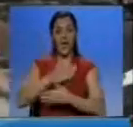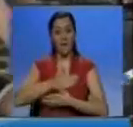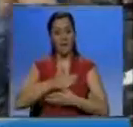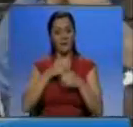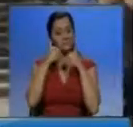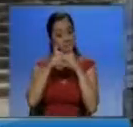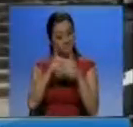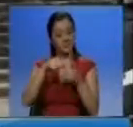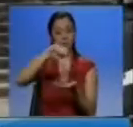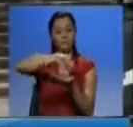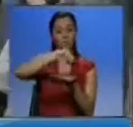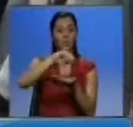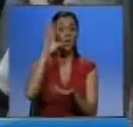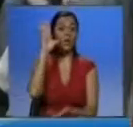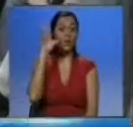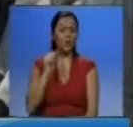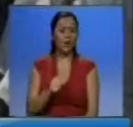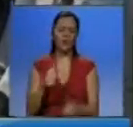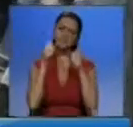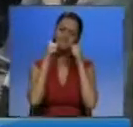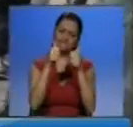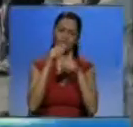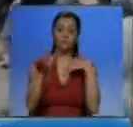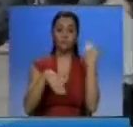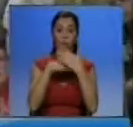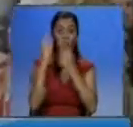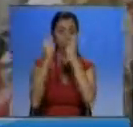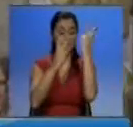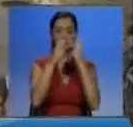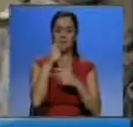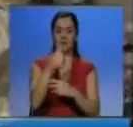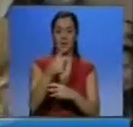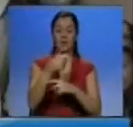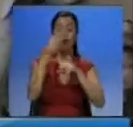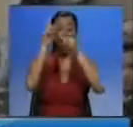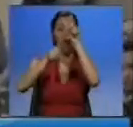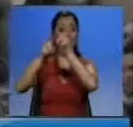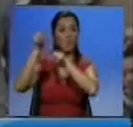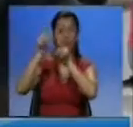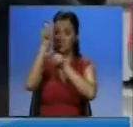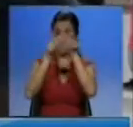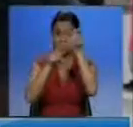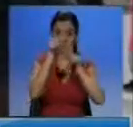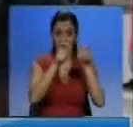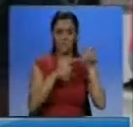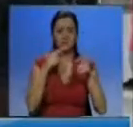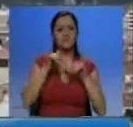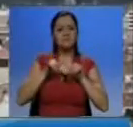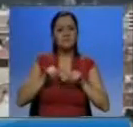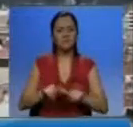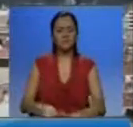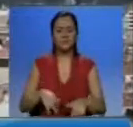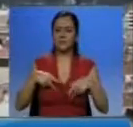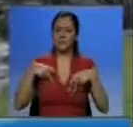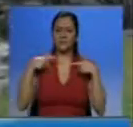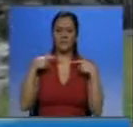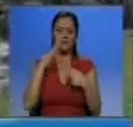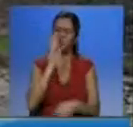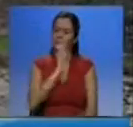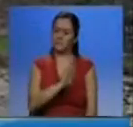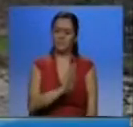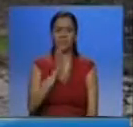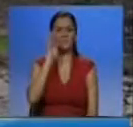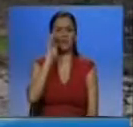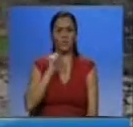Cuenca una ciudad inolvidable para todo aquel que la visita. Muchos, sin pensarlo dos veces, se quedan a vivir en la Santa Ana de los